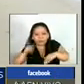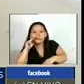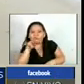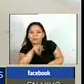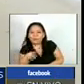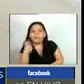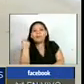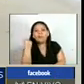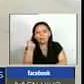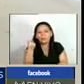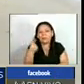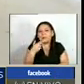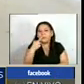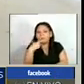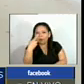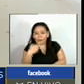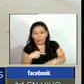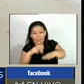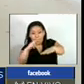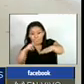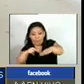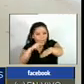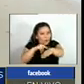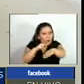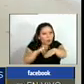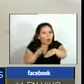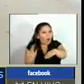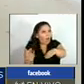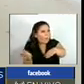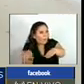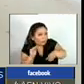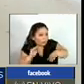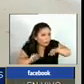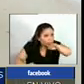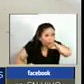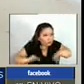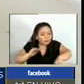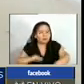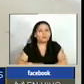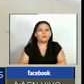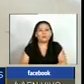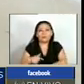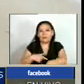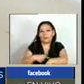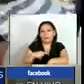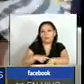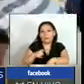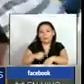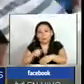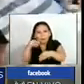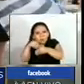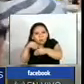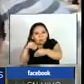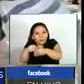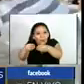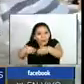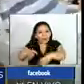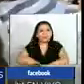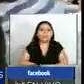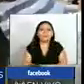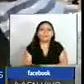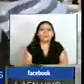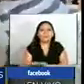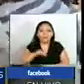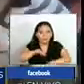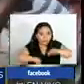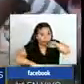entendimiento realmente detallado de sus minúsculos movimientos durante el periodo de anidación. Las